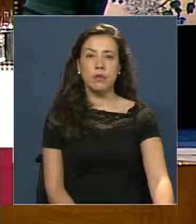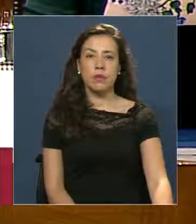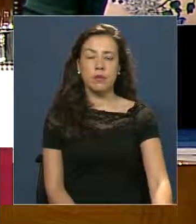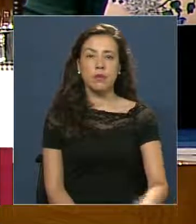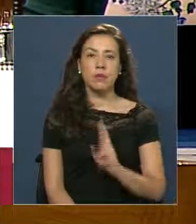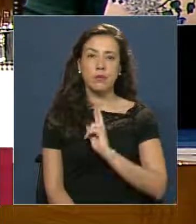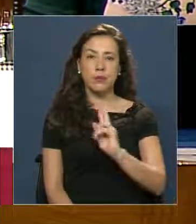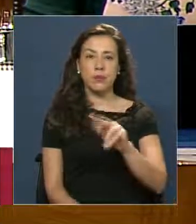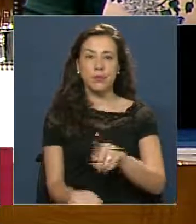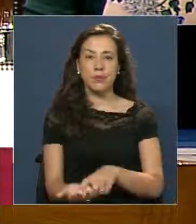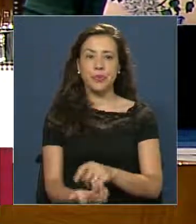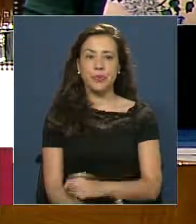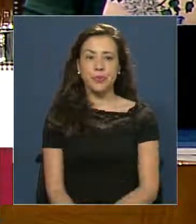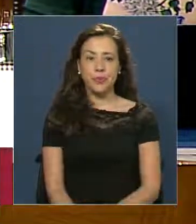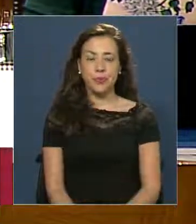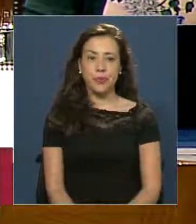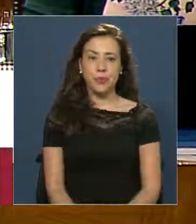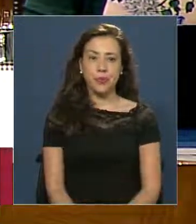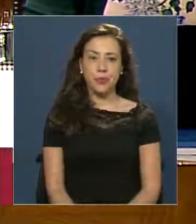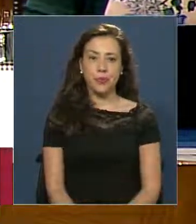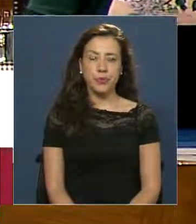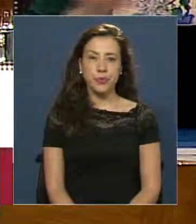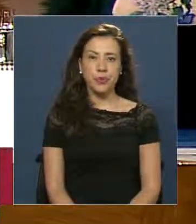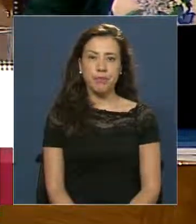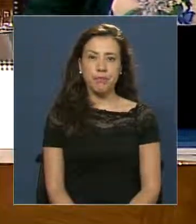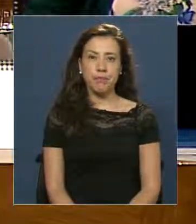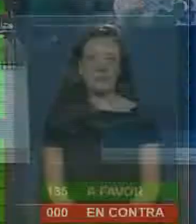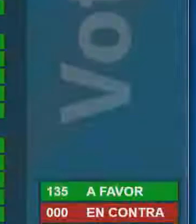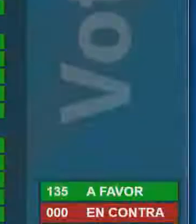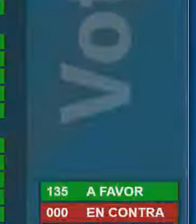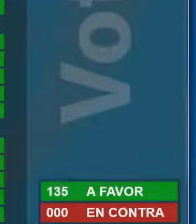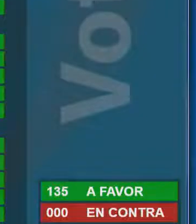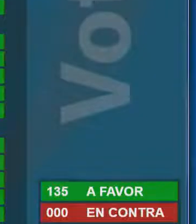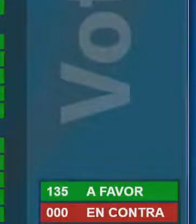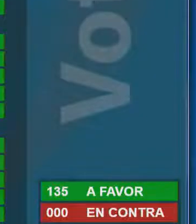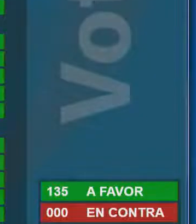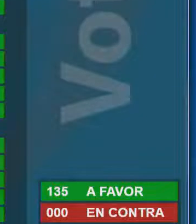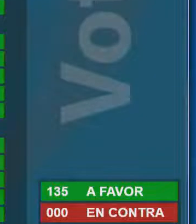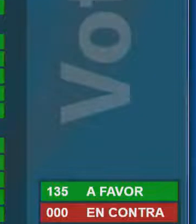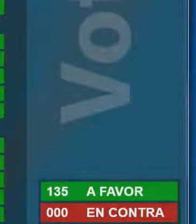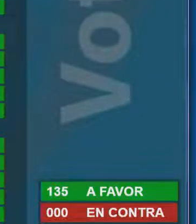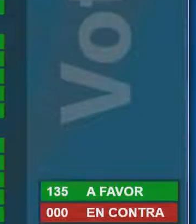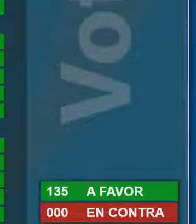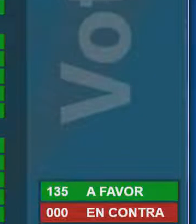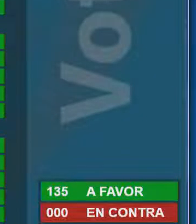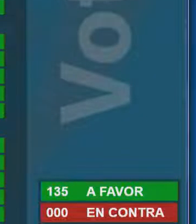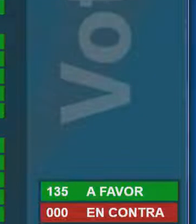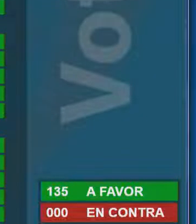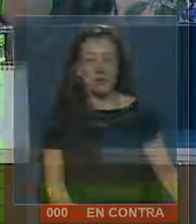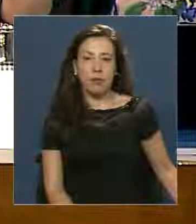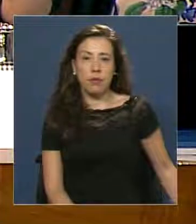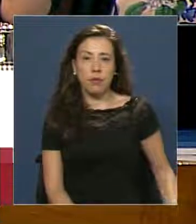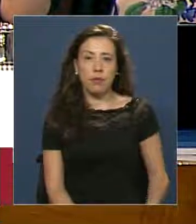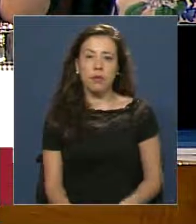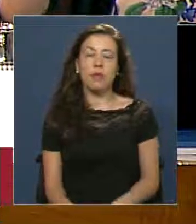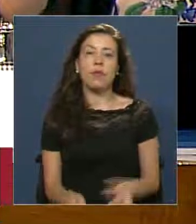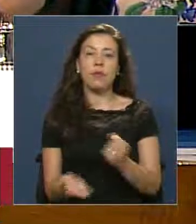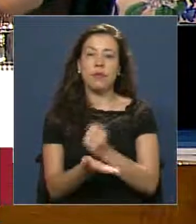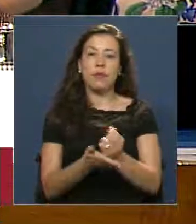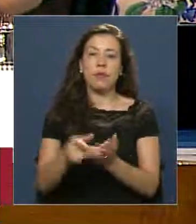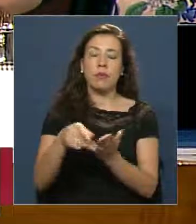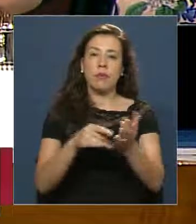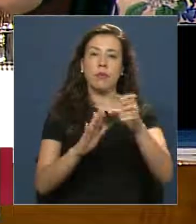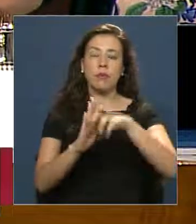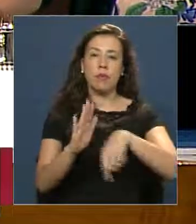Resultado de la votación. Por la afirmativa, 135 votos. Aprobado por unanimidad y despachado el